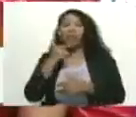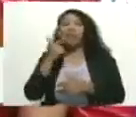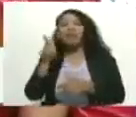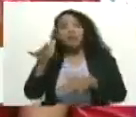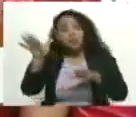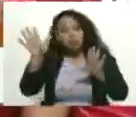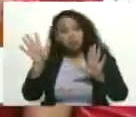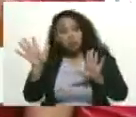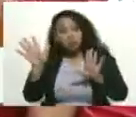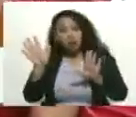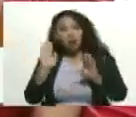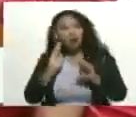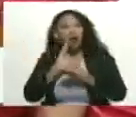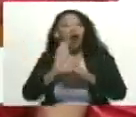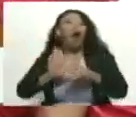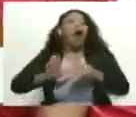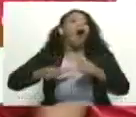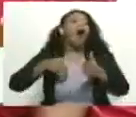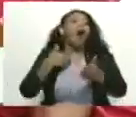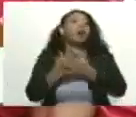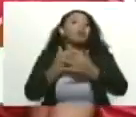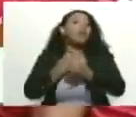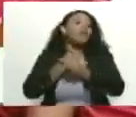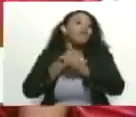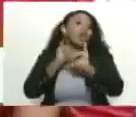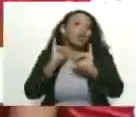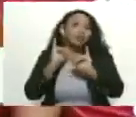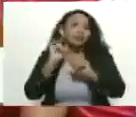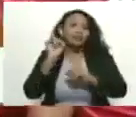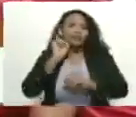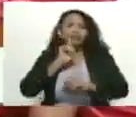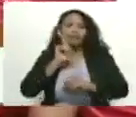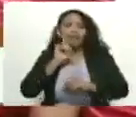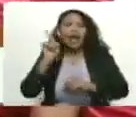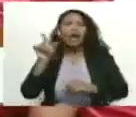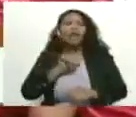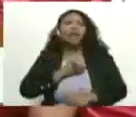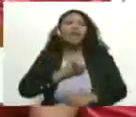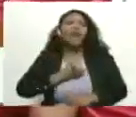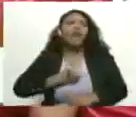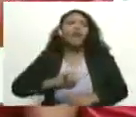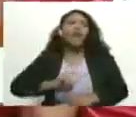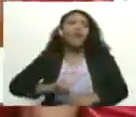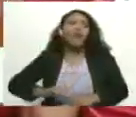ellos dicen que van hasta el final. Mentira, esos son